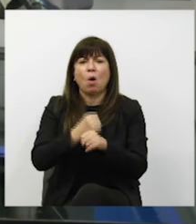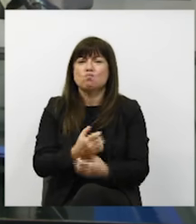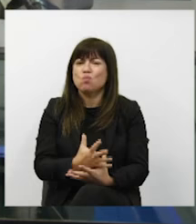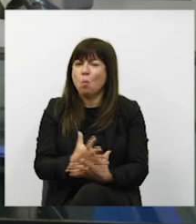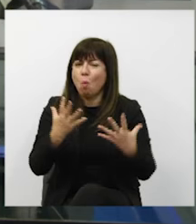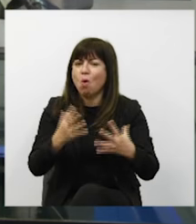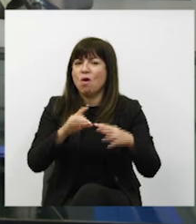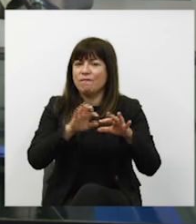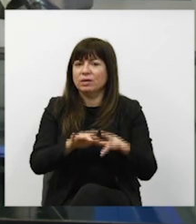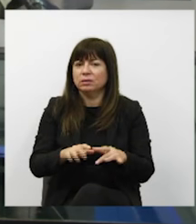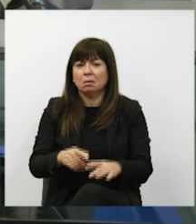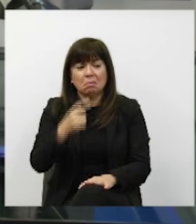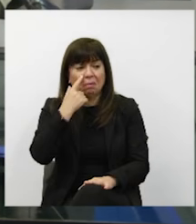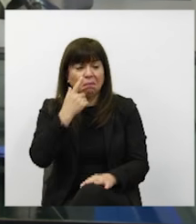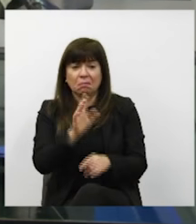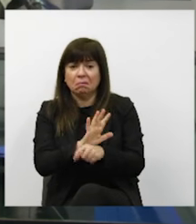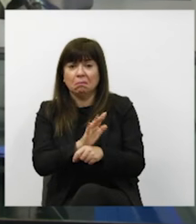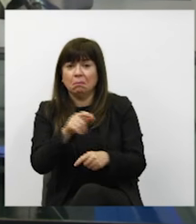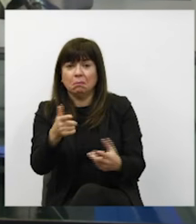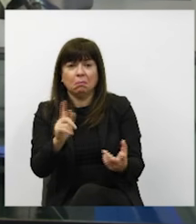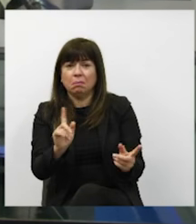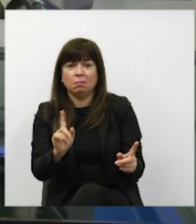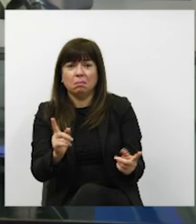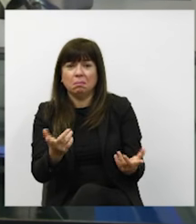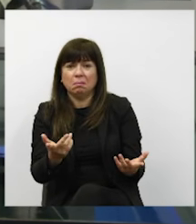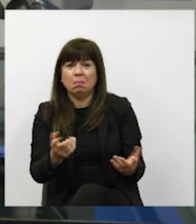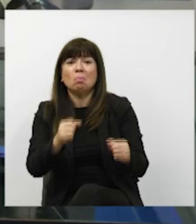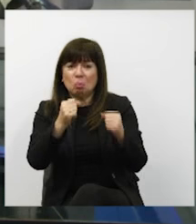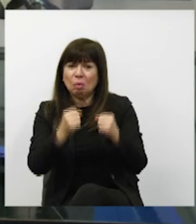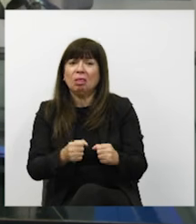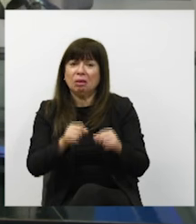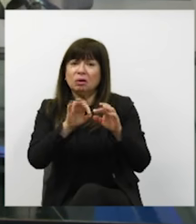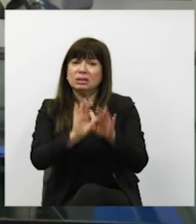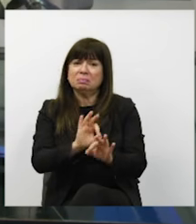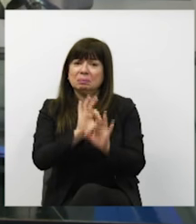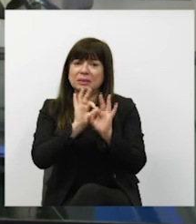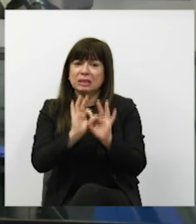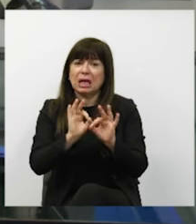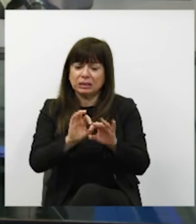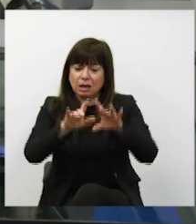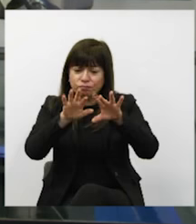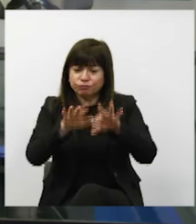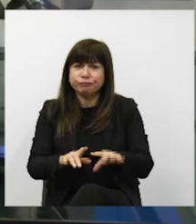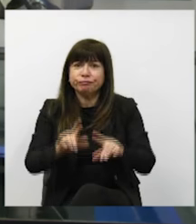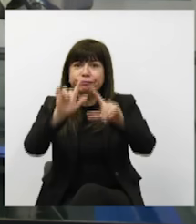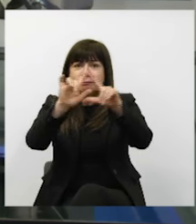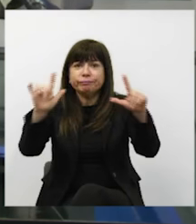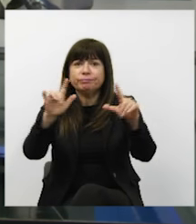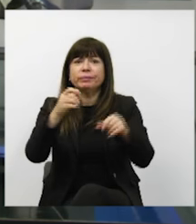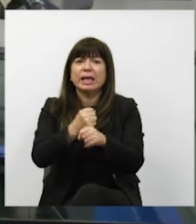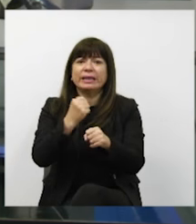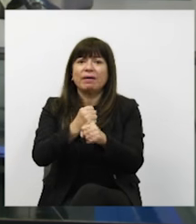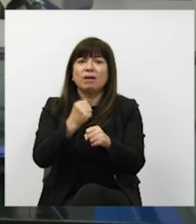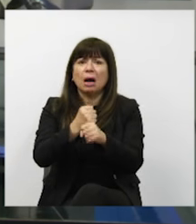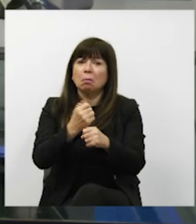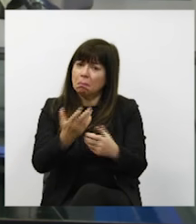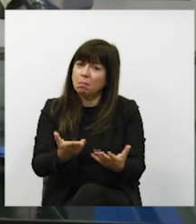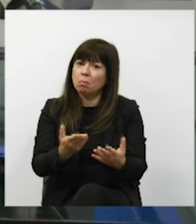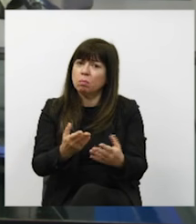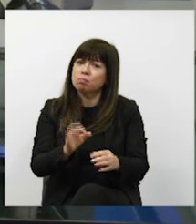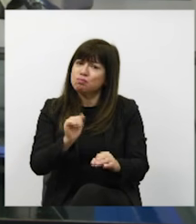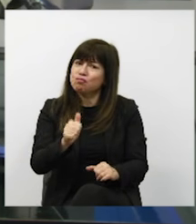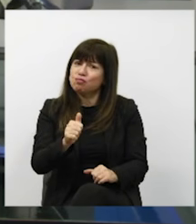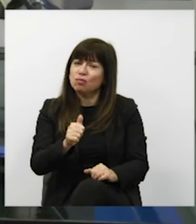oficina. Lo que hemos visto con el COVID, que ese tipo de trabajadores han podido especializarse o realizar su trabajo desde el